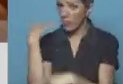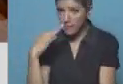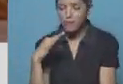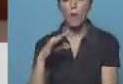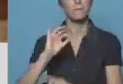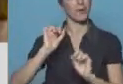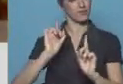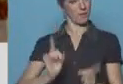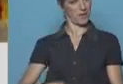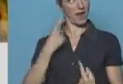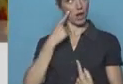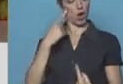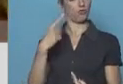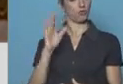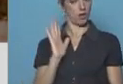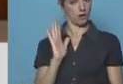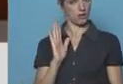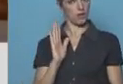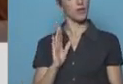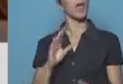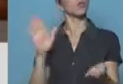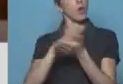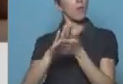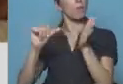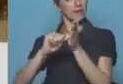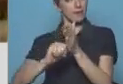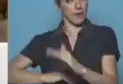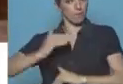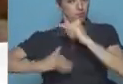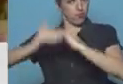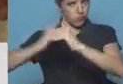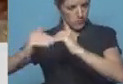que reconocer la aparición de nuevos actores. Así que mira,